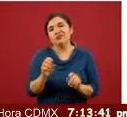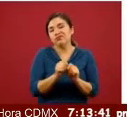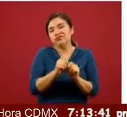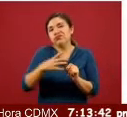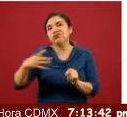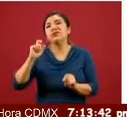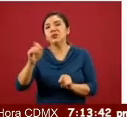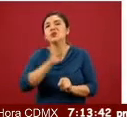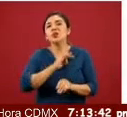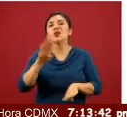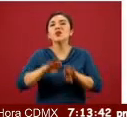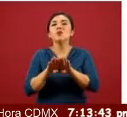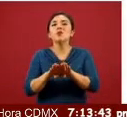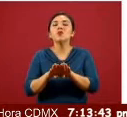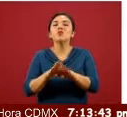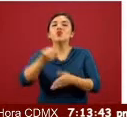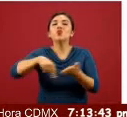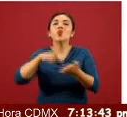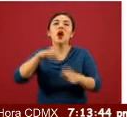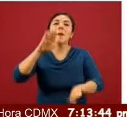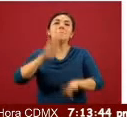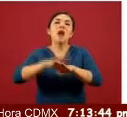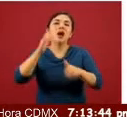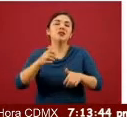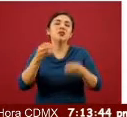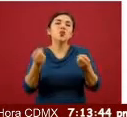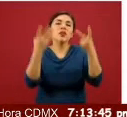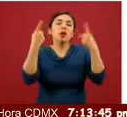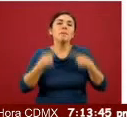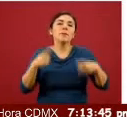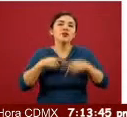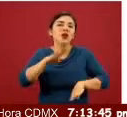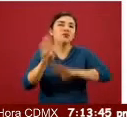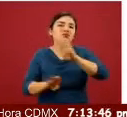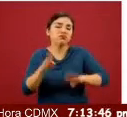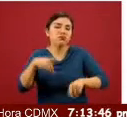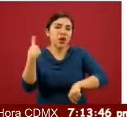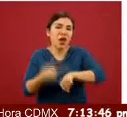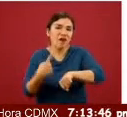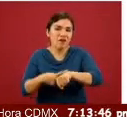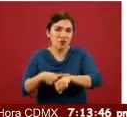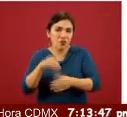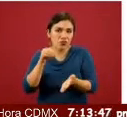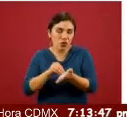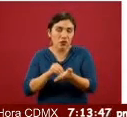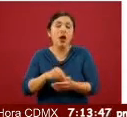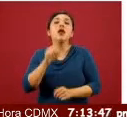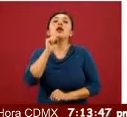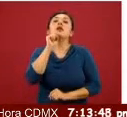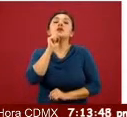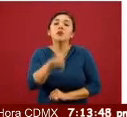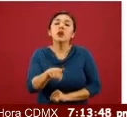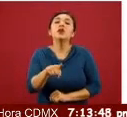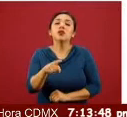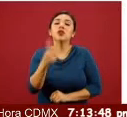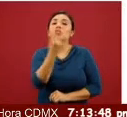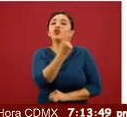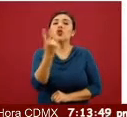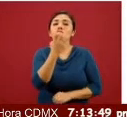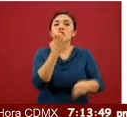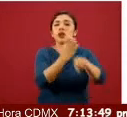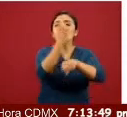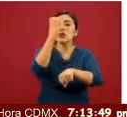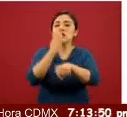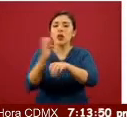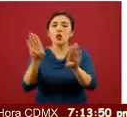en posiciones que le darían mayor carga de enfermedad acumulada, incluido las dos entidades federativas que, como